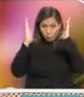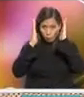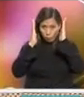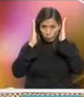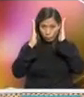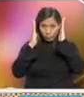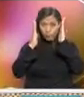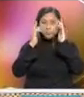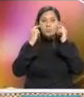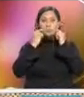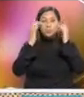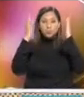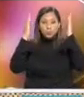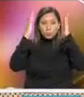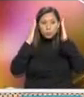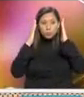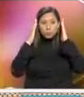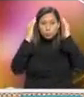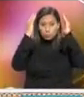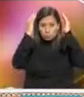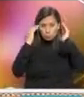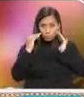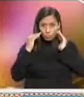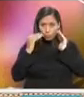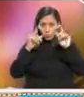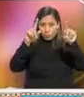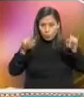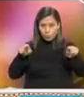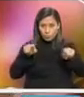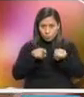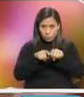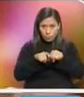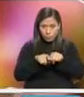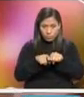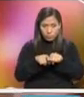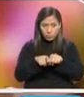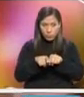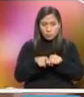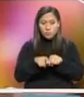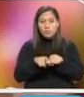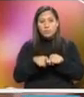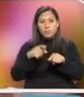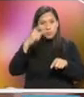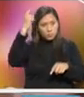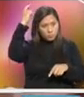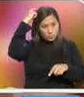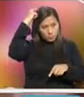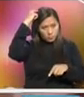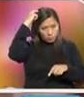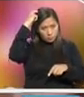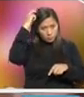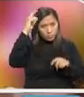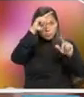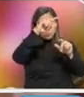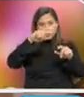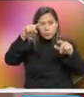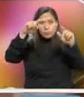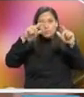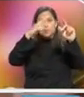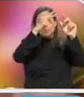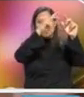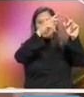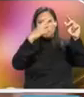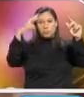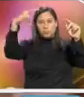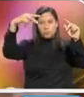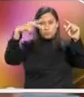zona de las mejillas, haces capas cuadradas para mantener control y compactarlo, y en el área de la coronilla puedes crear capas redondas,